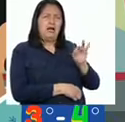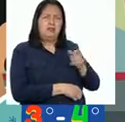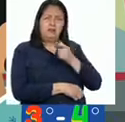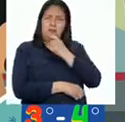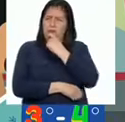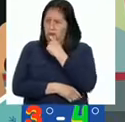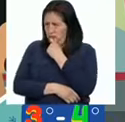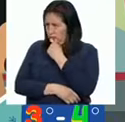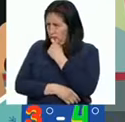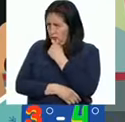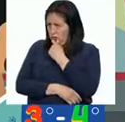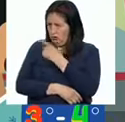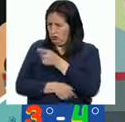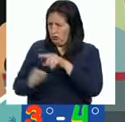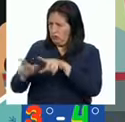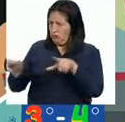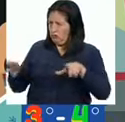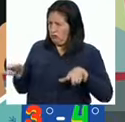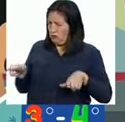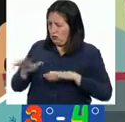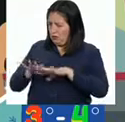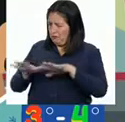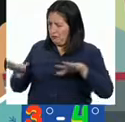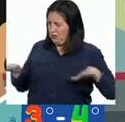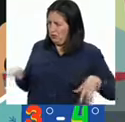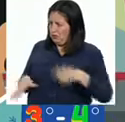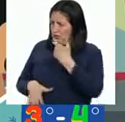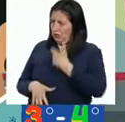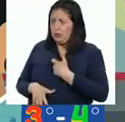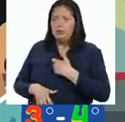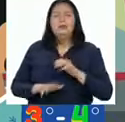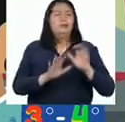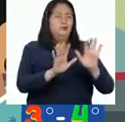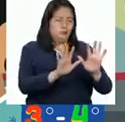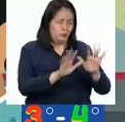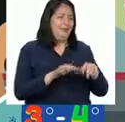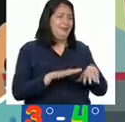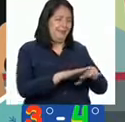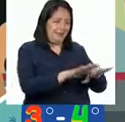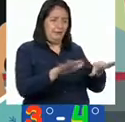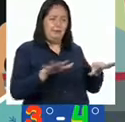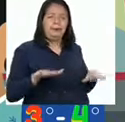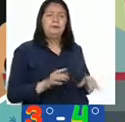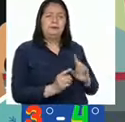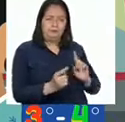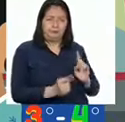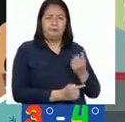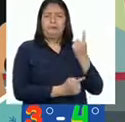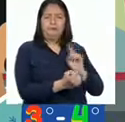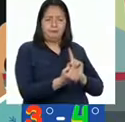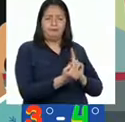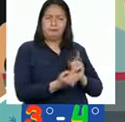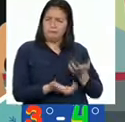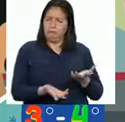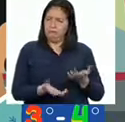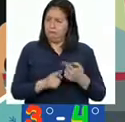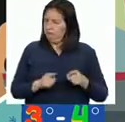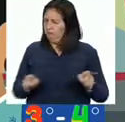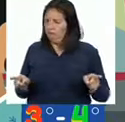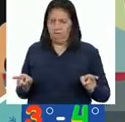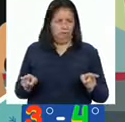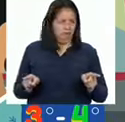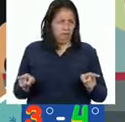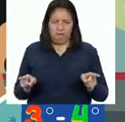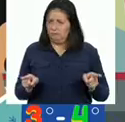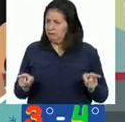es el espacio personal? No, ese es el espacio privado. ¿Y cuál es la diferencia